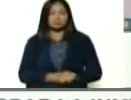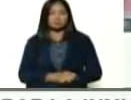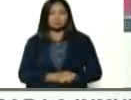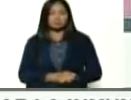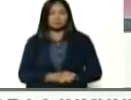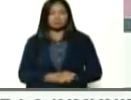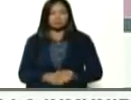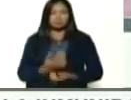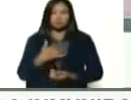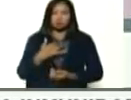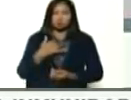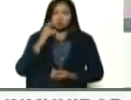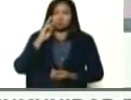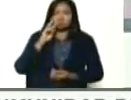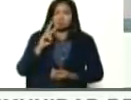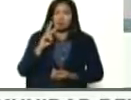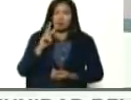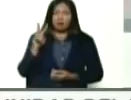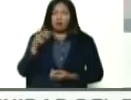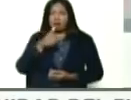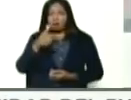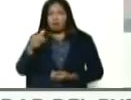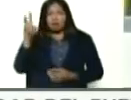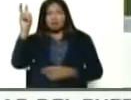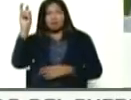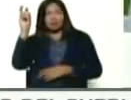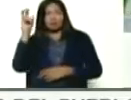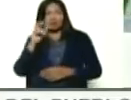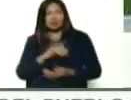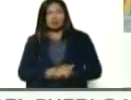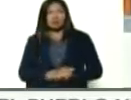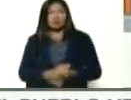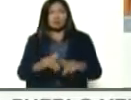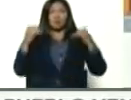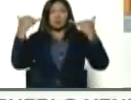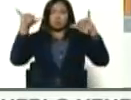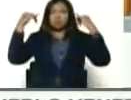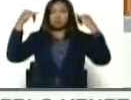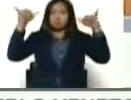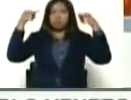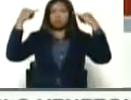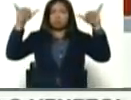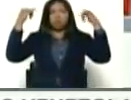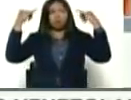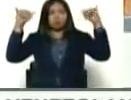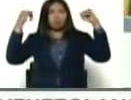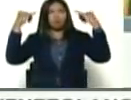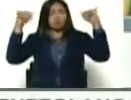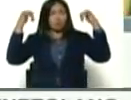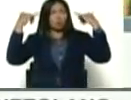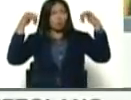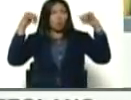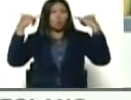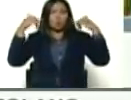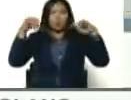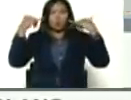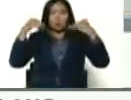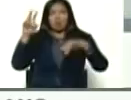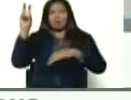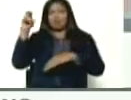y yo los veo el viernes fue rumba rumba para que te quiero rumba